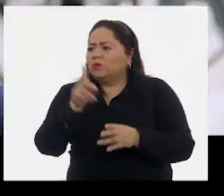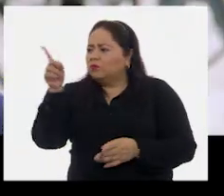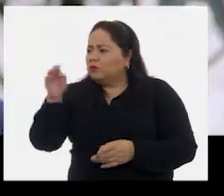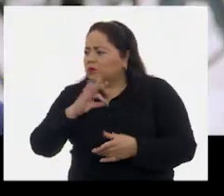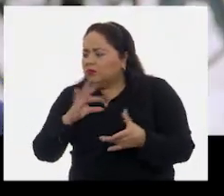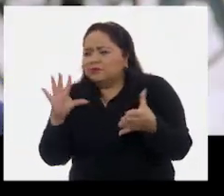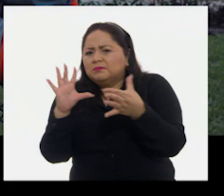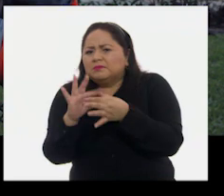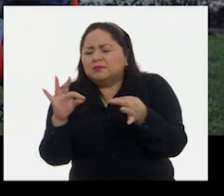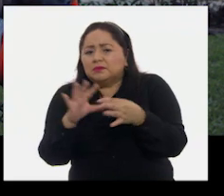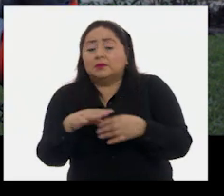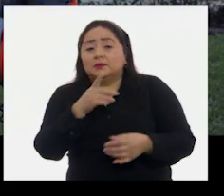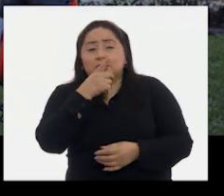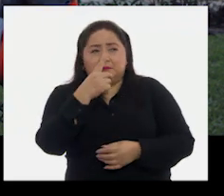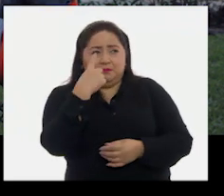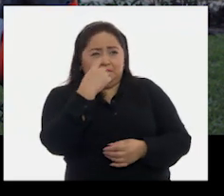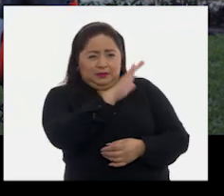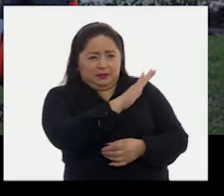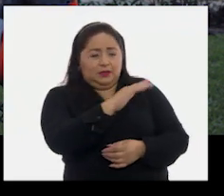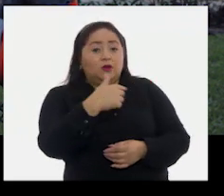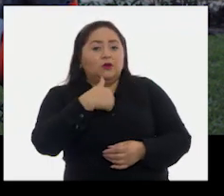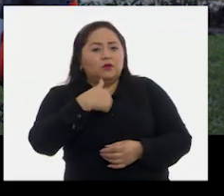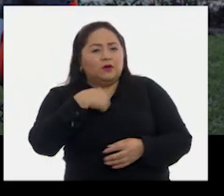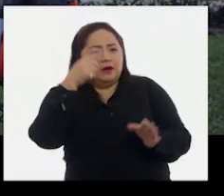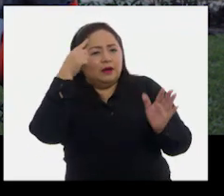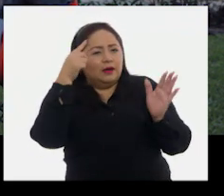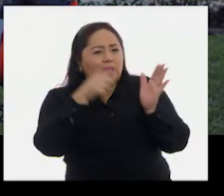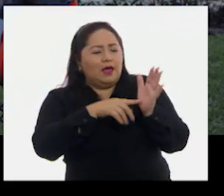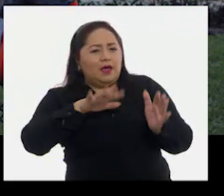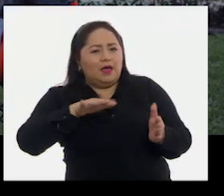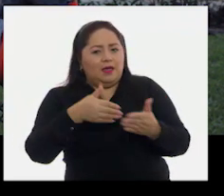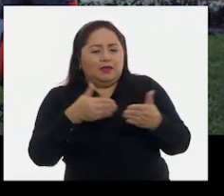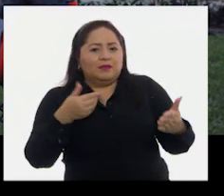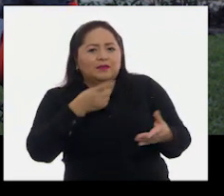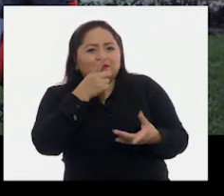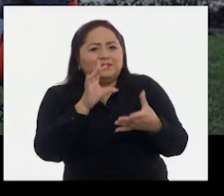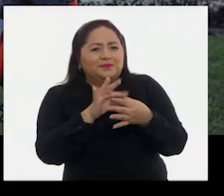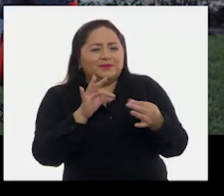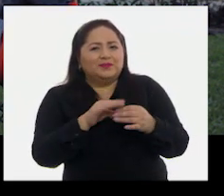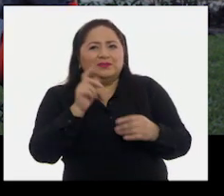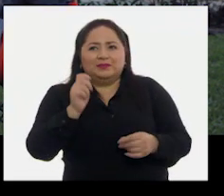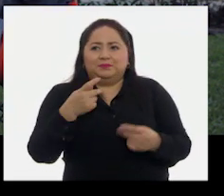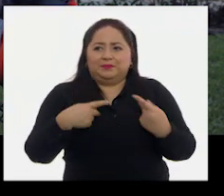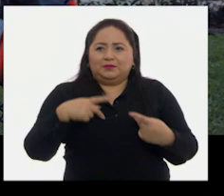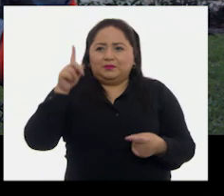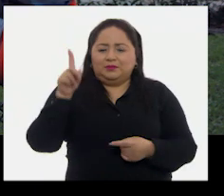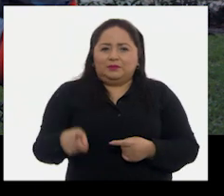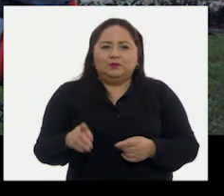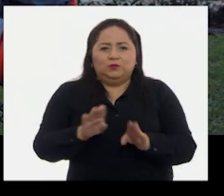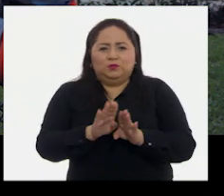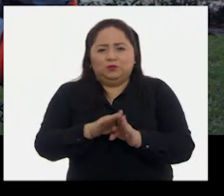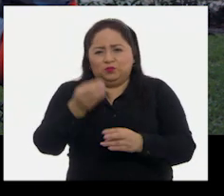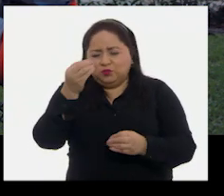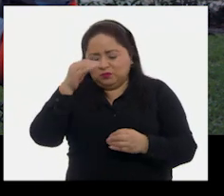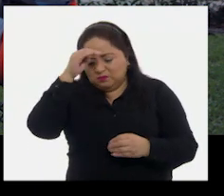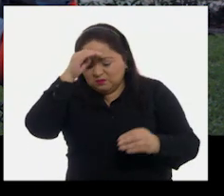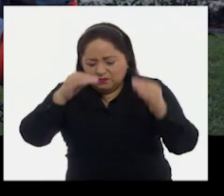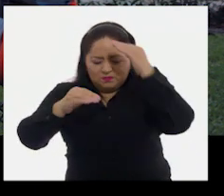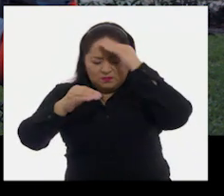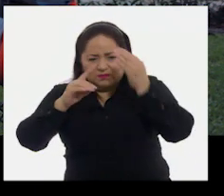explicar? Mira, yo creo que es una, como decíamos al principio, es una corriente de